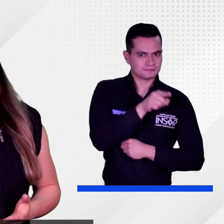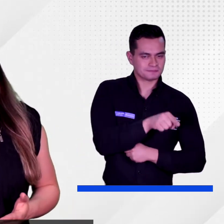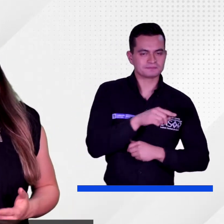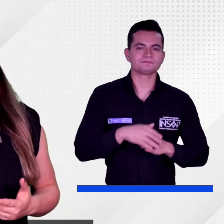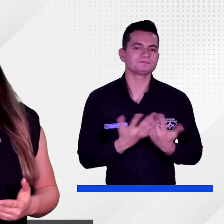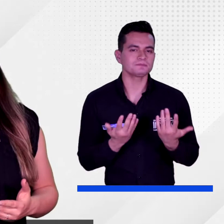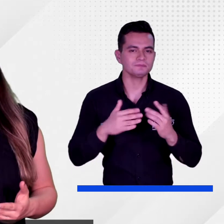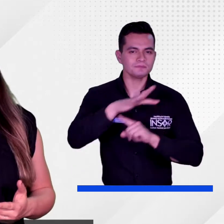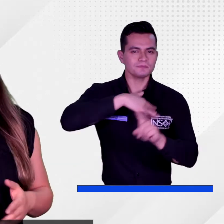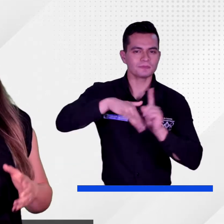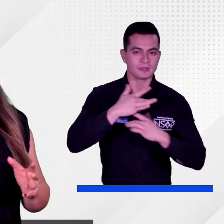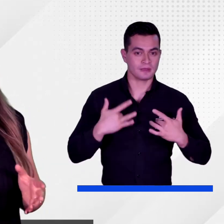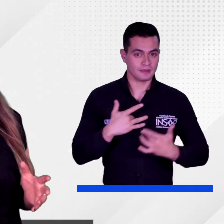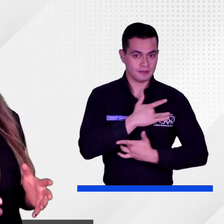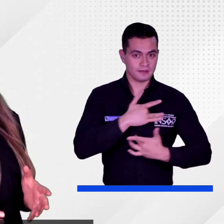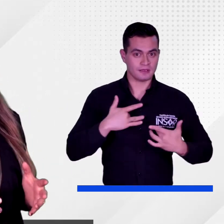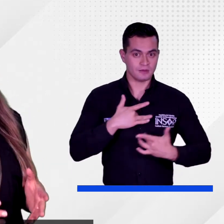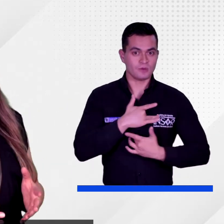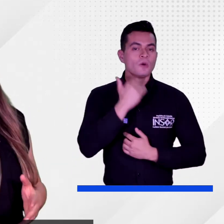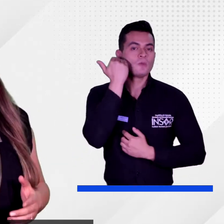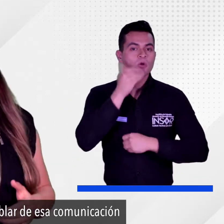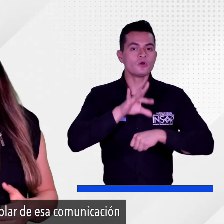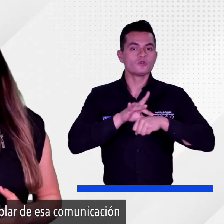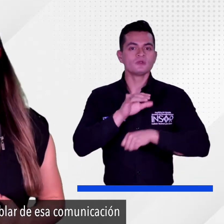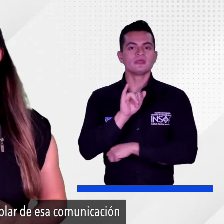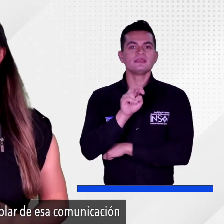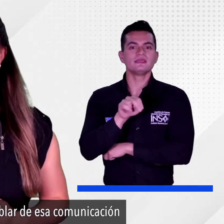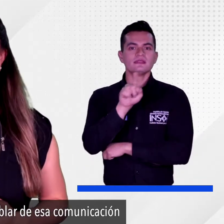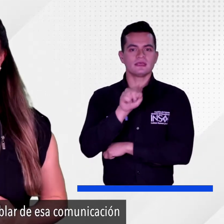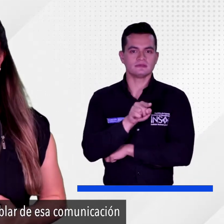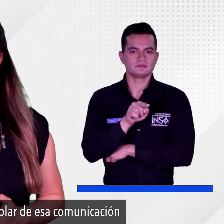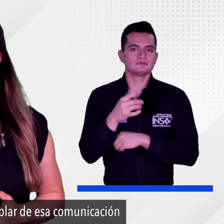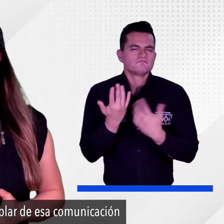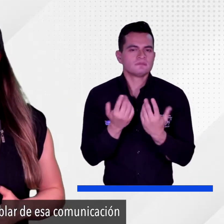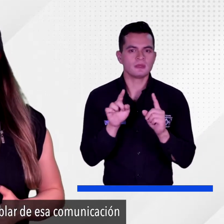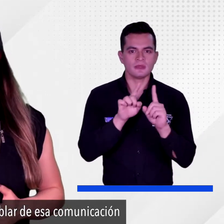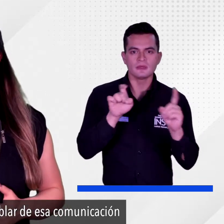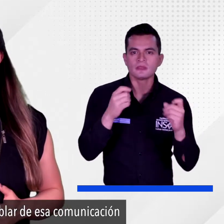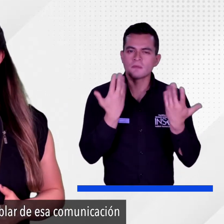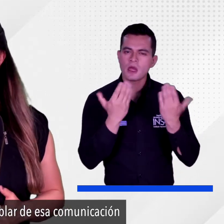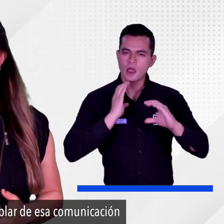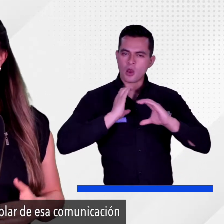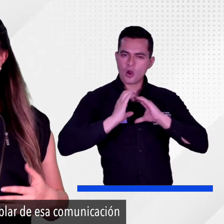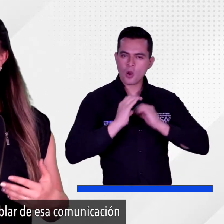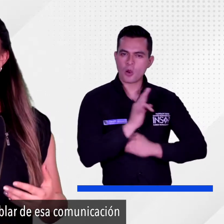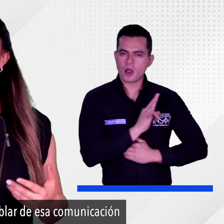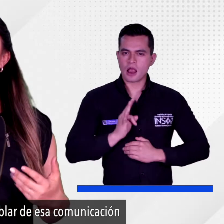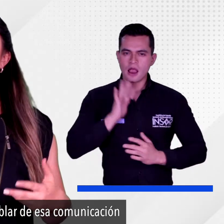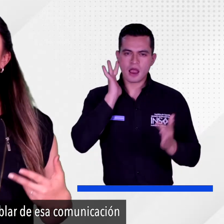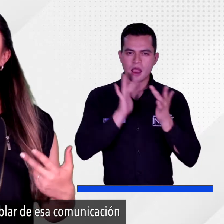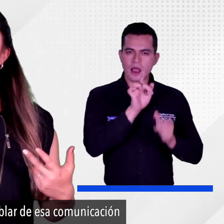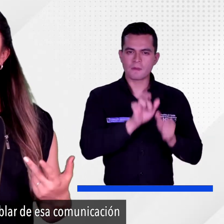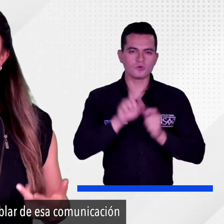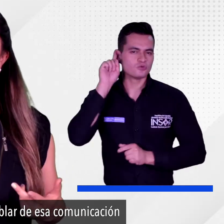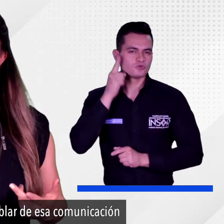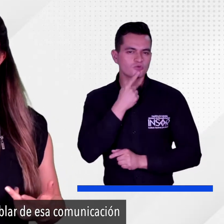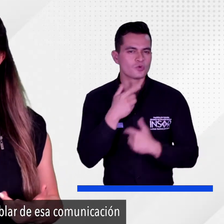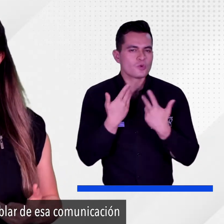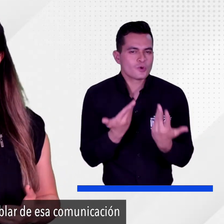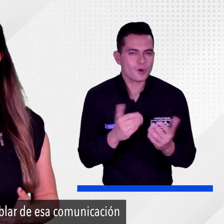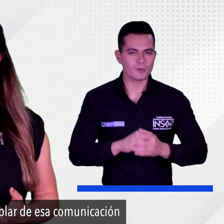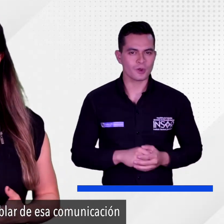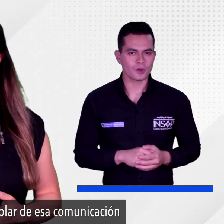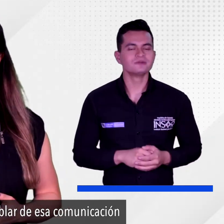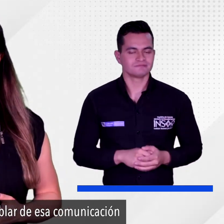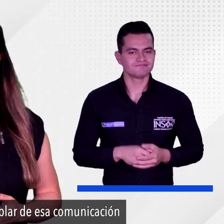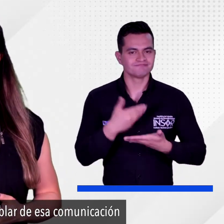otra parte, nos acompaña desde el sector salud la doctora María Inés Mantilla y nos va a hablar de esa comunicación terapéutica para